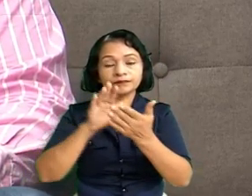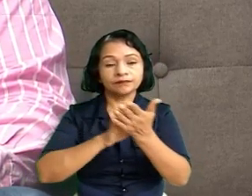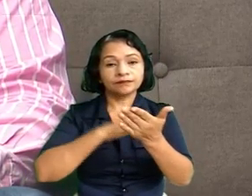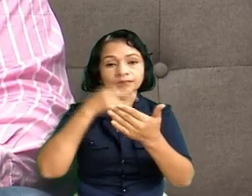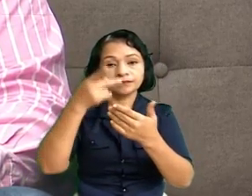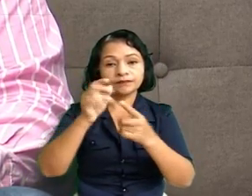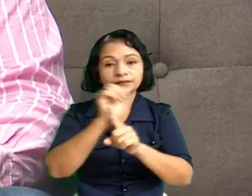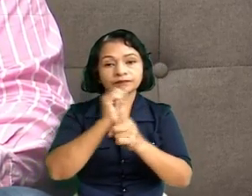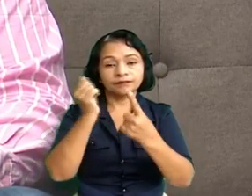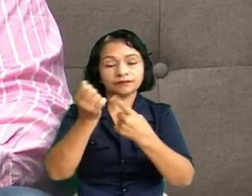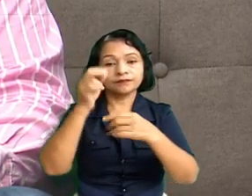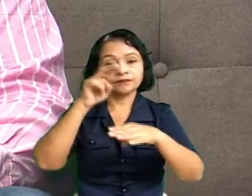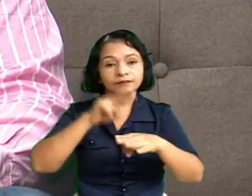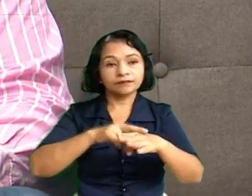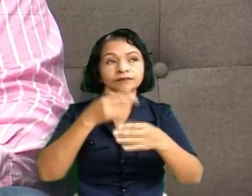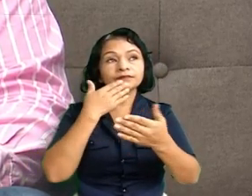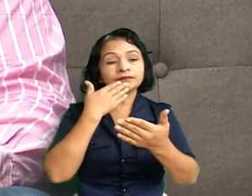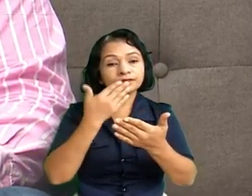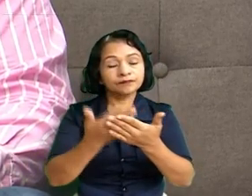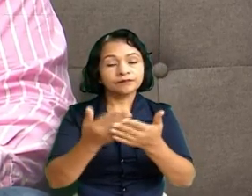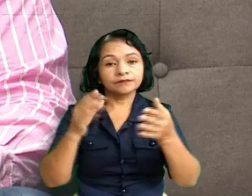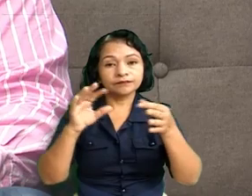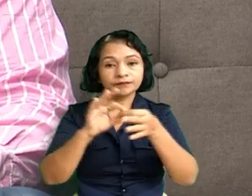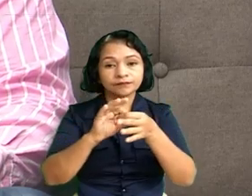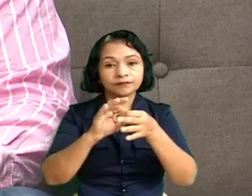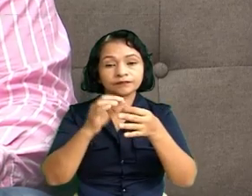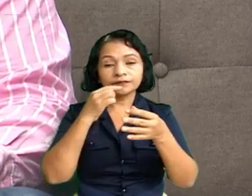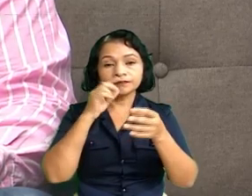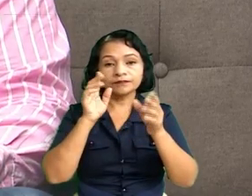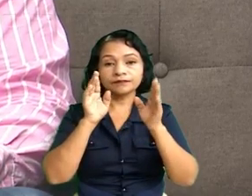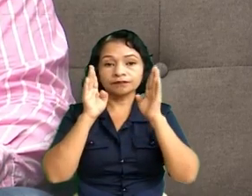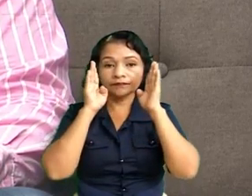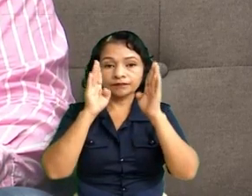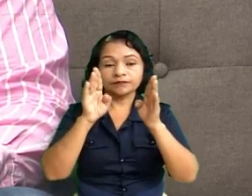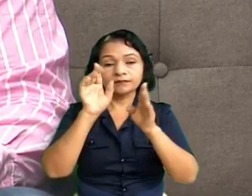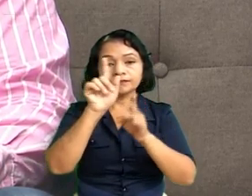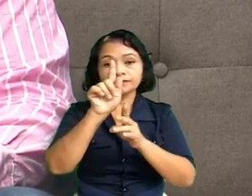desde el Parlamento, le agradecemos su compañía. Le invitamos a que se quede en sintonía del canal